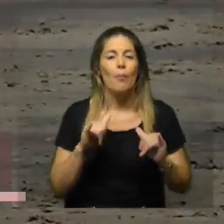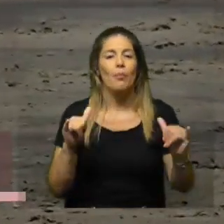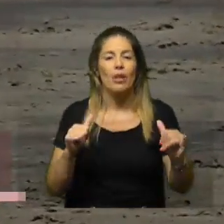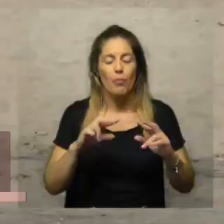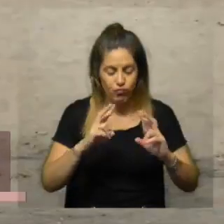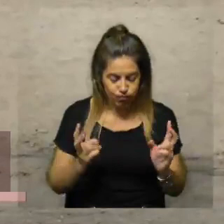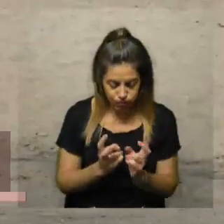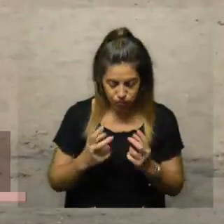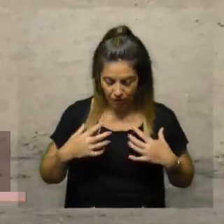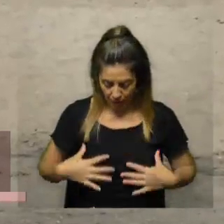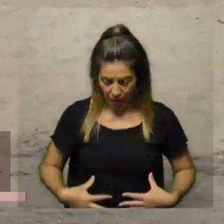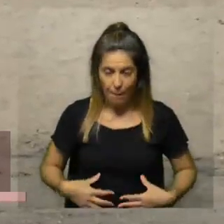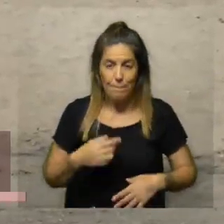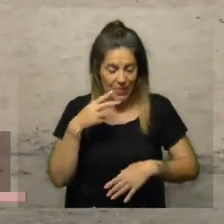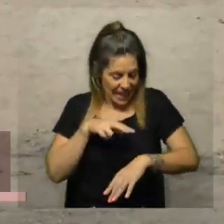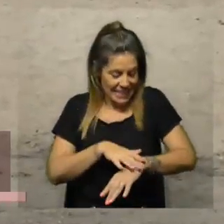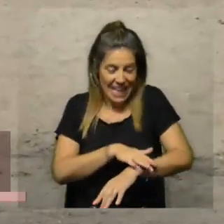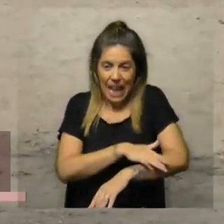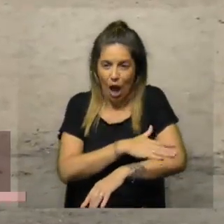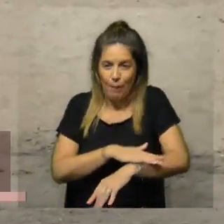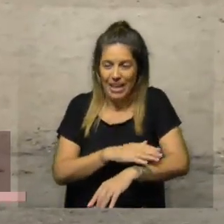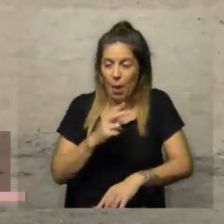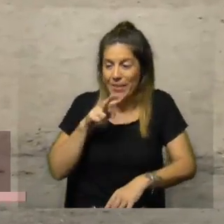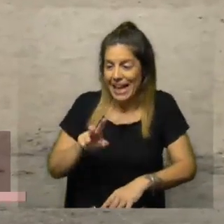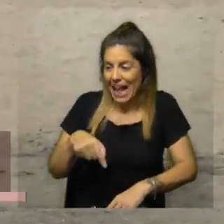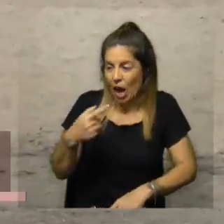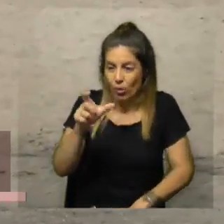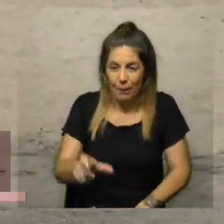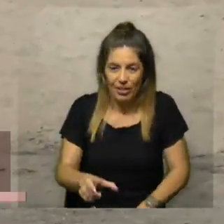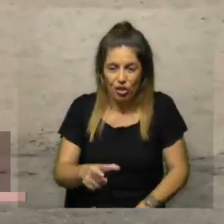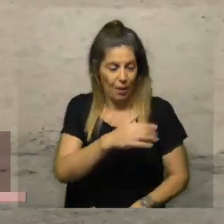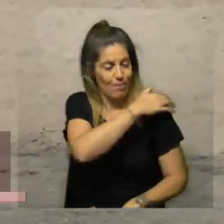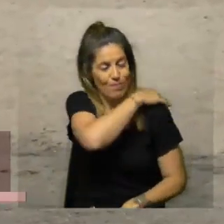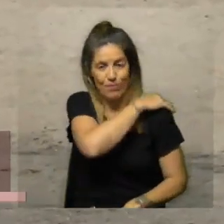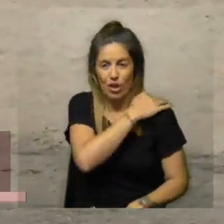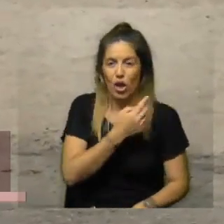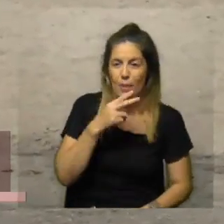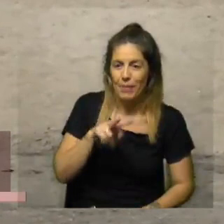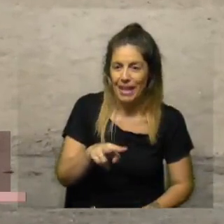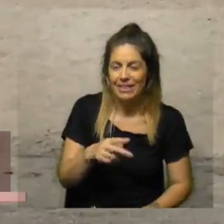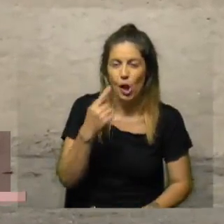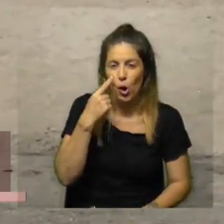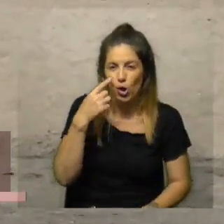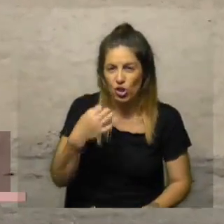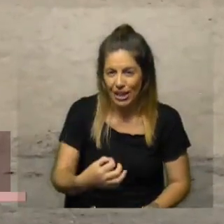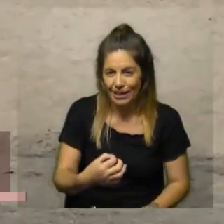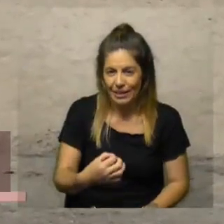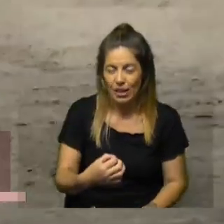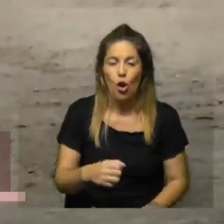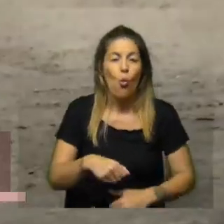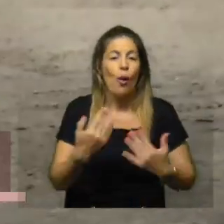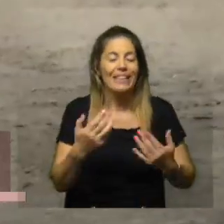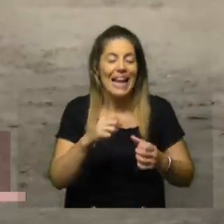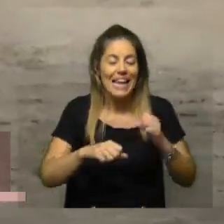autoexamen, mirarse la piel, ¿no? Y mirar al otro, ese porque el dorso, bueno, y mirarse entre nosotros y conocer. Y bueno, cualquier